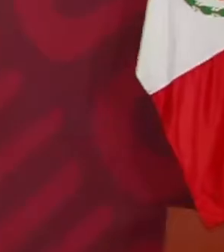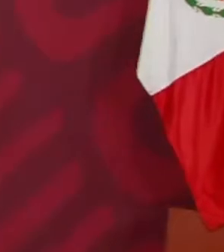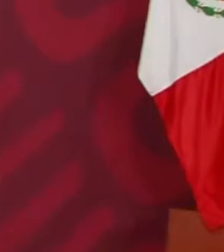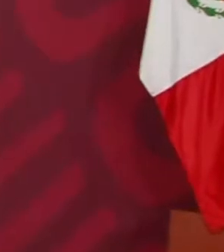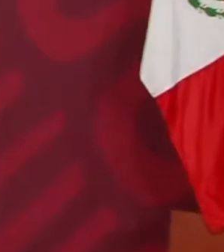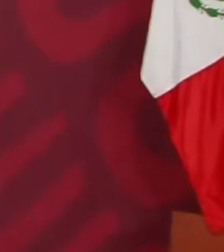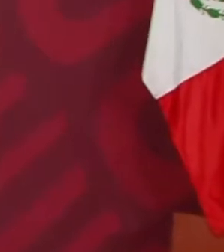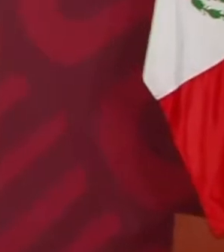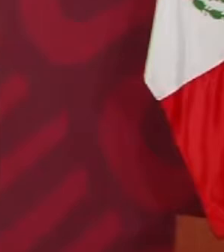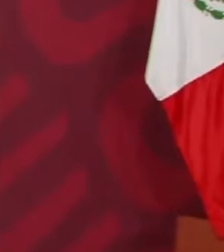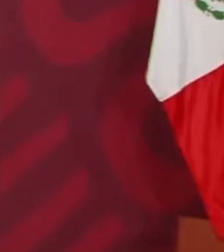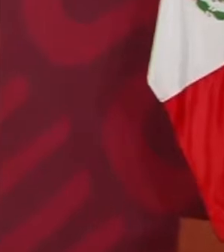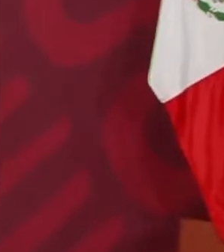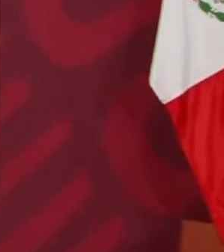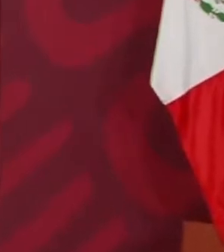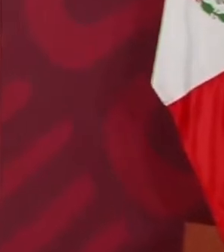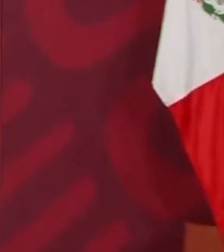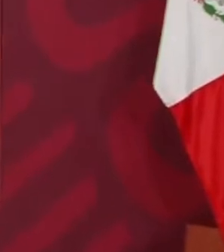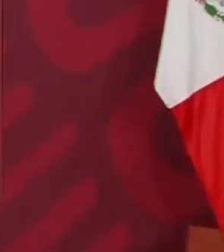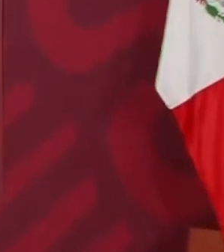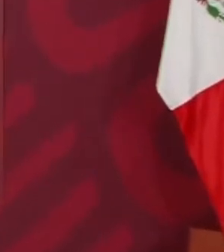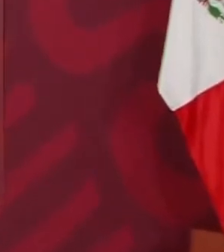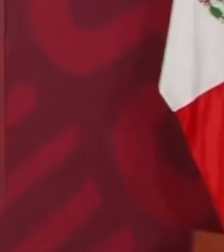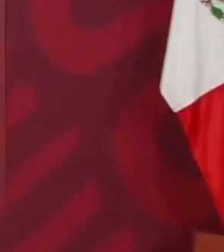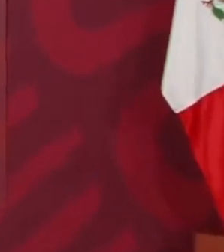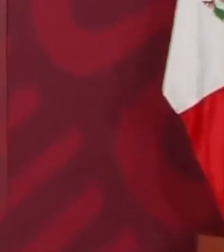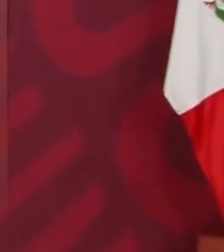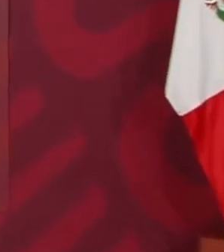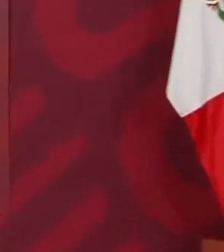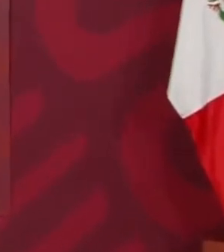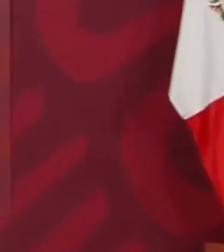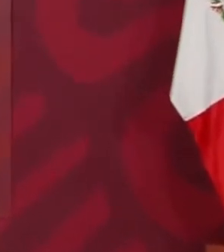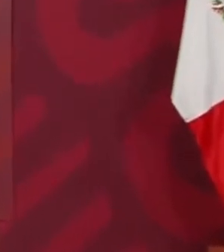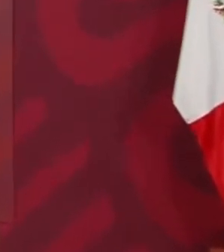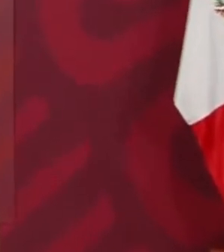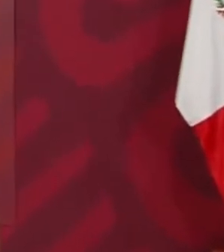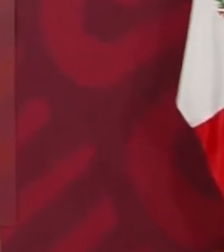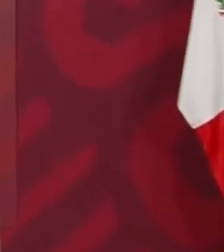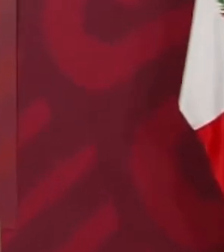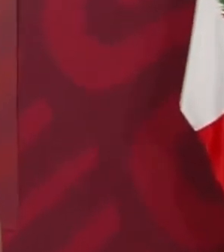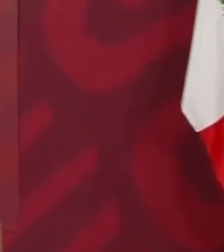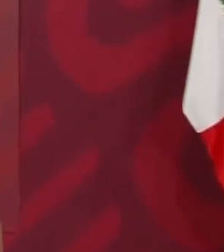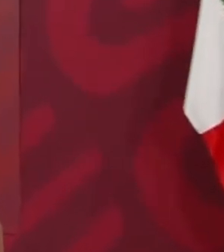hay mucha inquietud en Europa, mucha intranquilidad, además